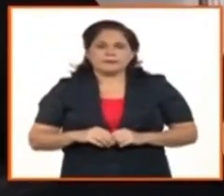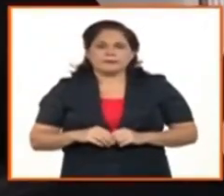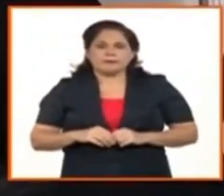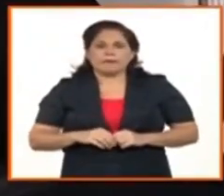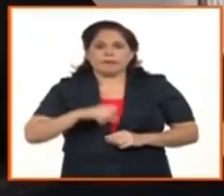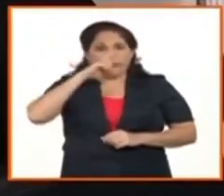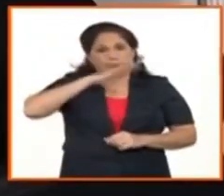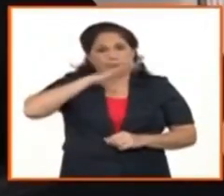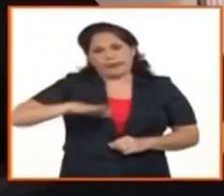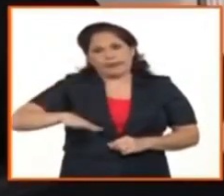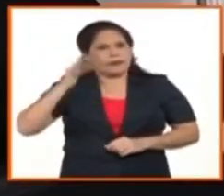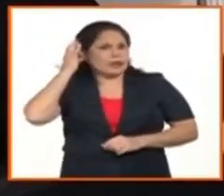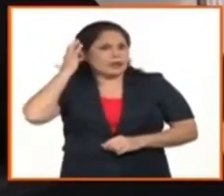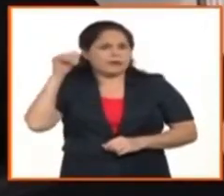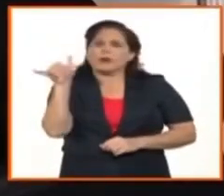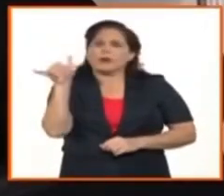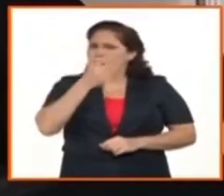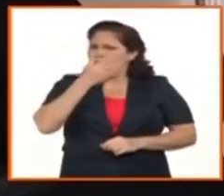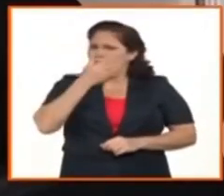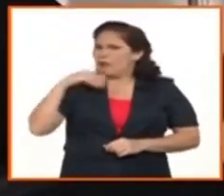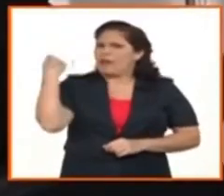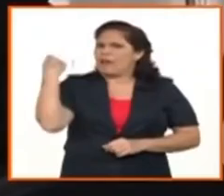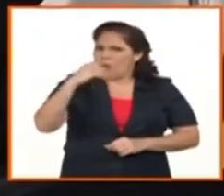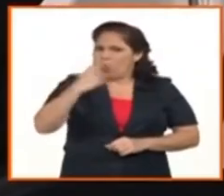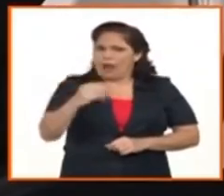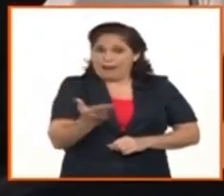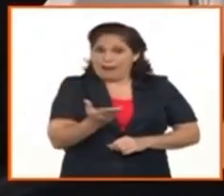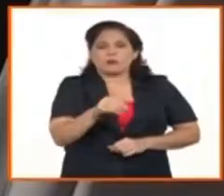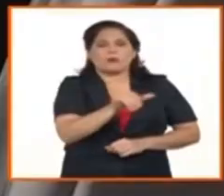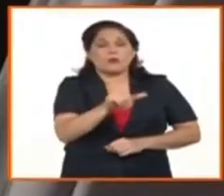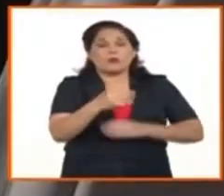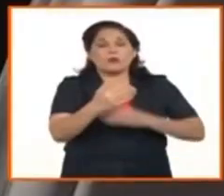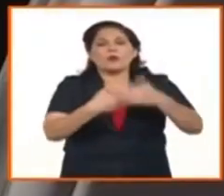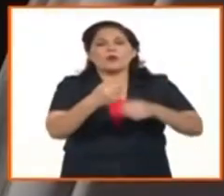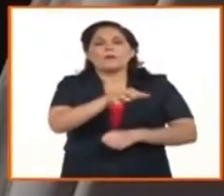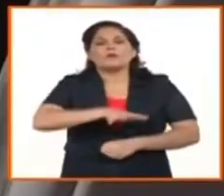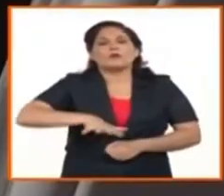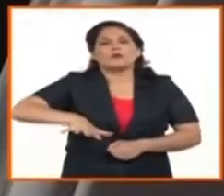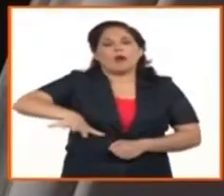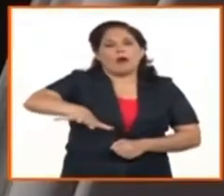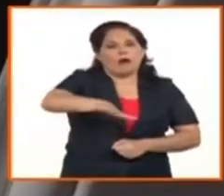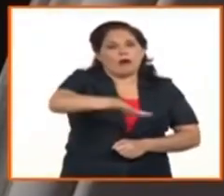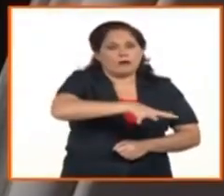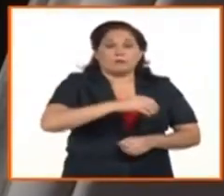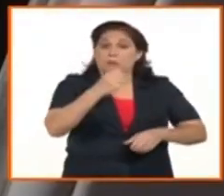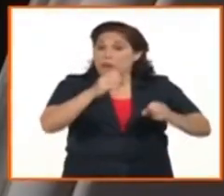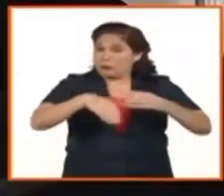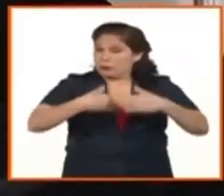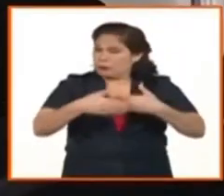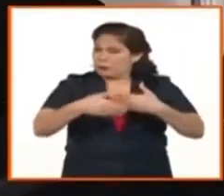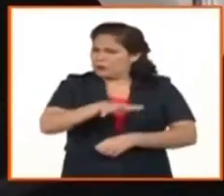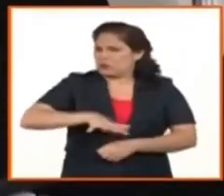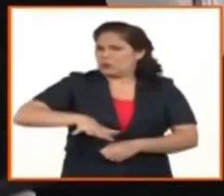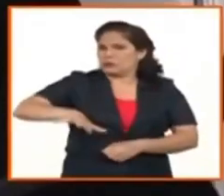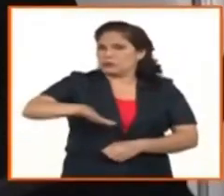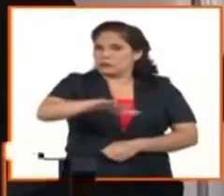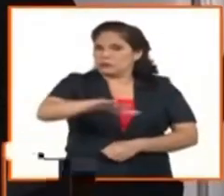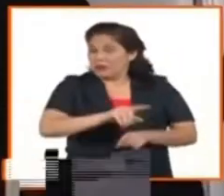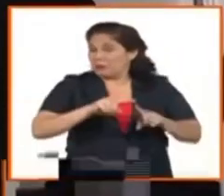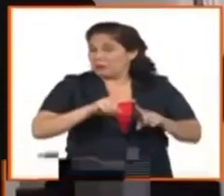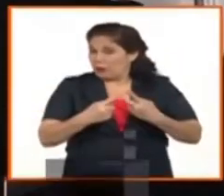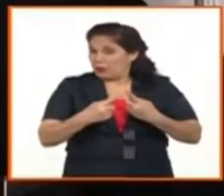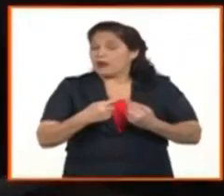niñas los niños y los adolescentes es un problema social si es un problema social que que se